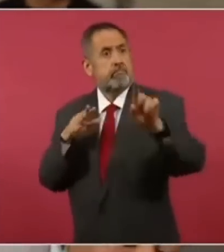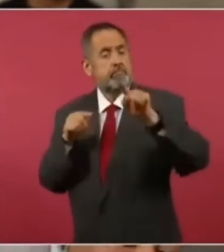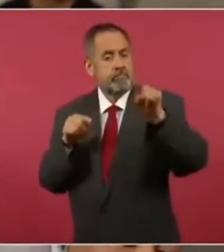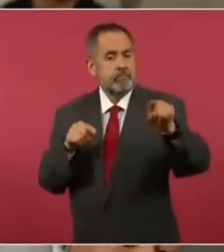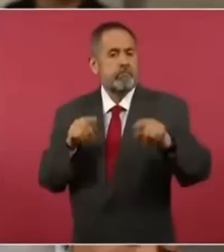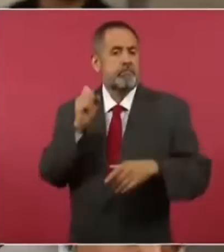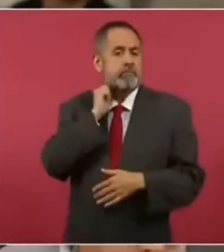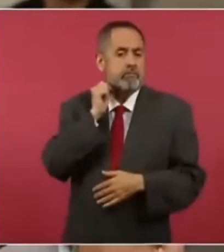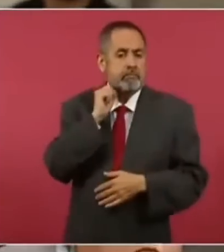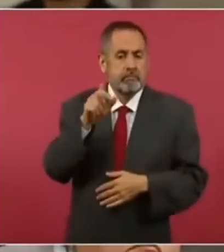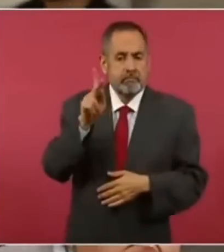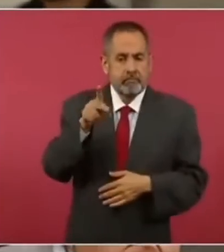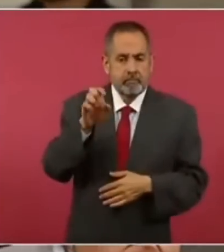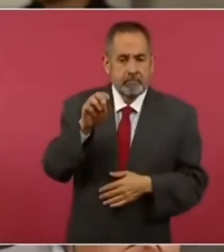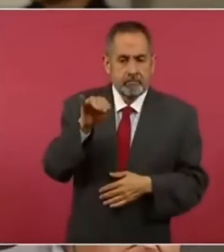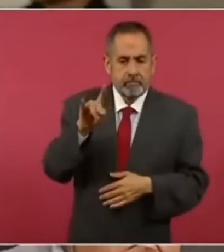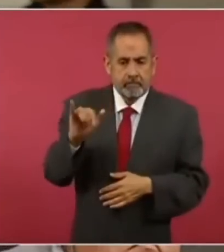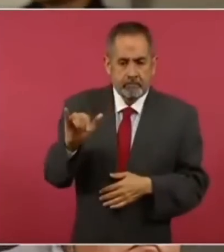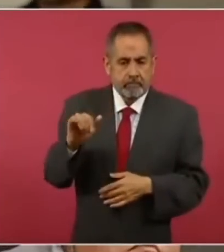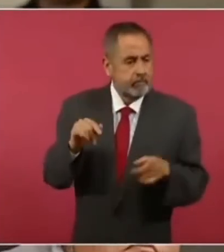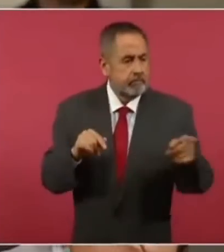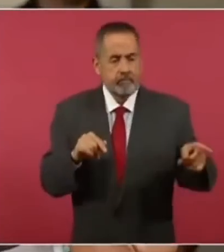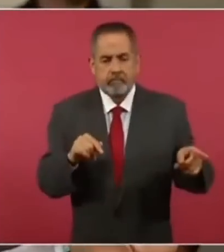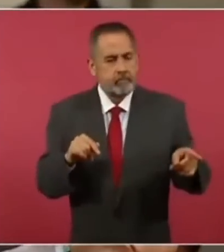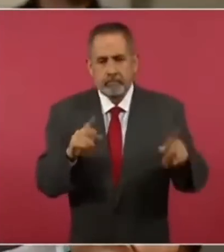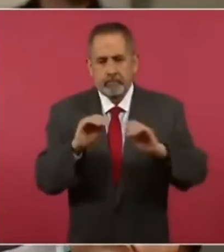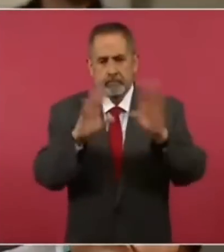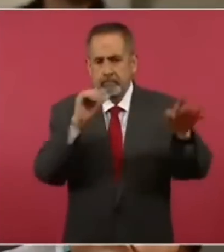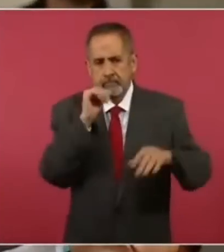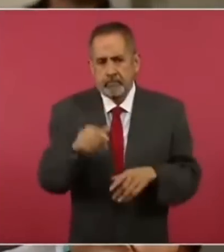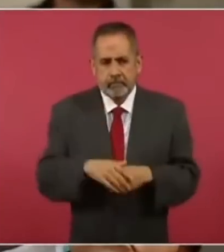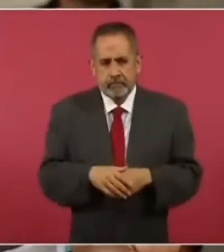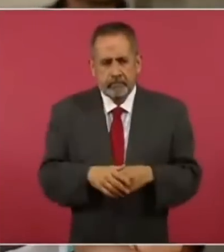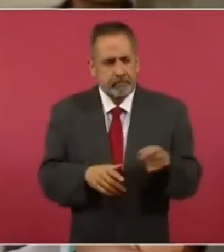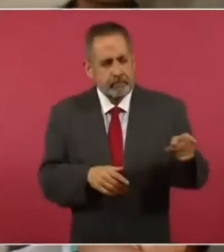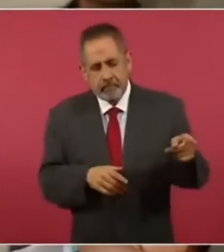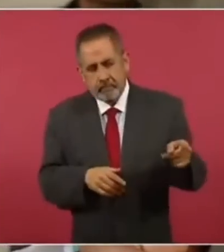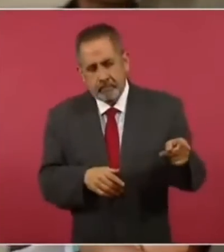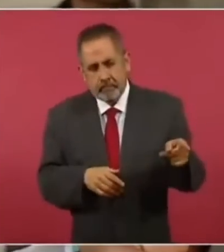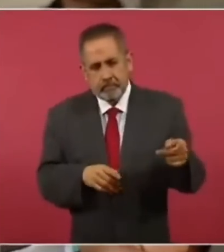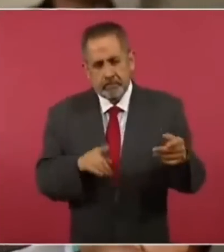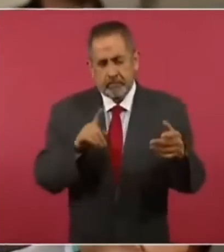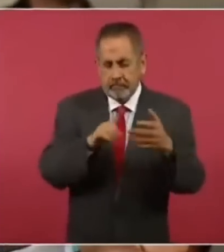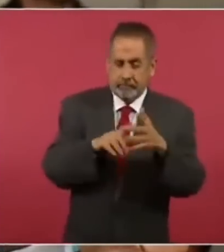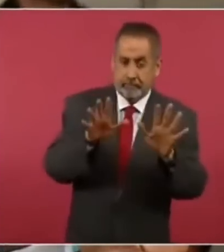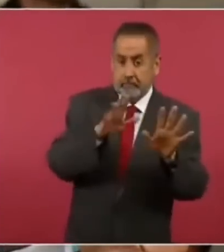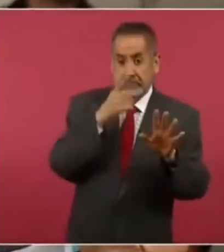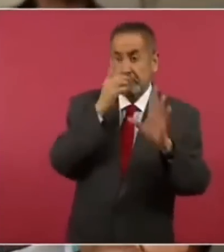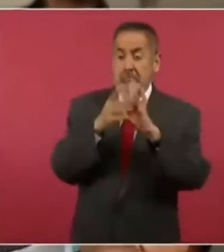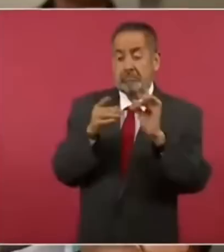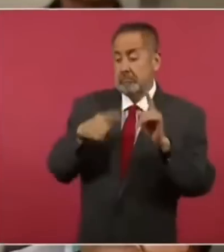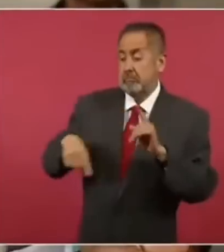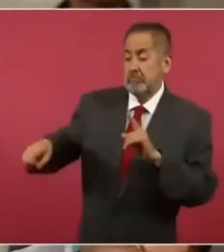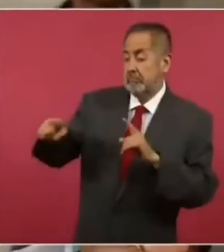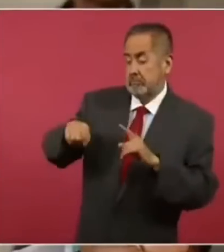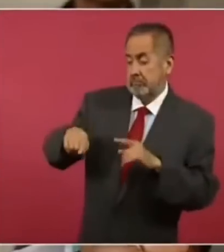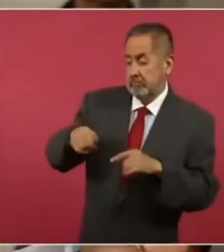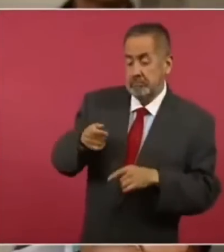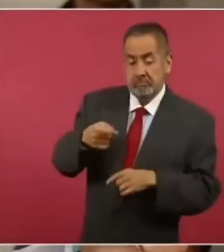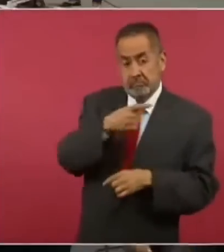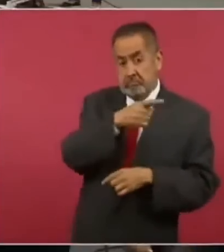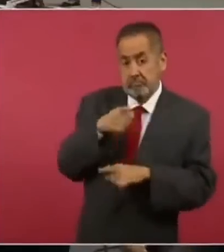el senador Kennedy creo que no tiene claro que así, figurativamente hablando, como dice él, que a nosotros nos tocaría comer